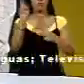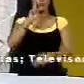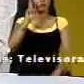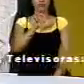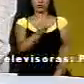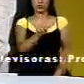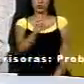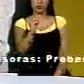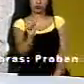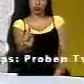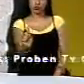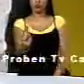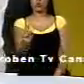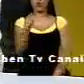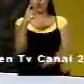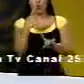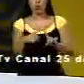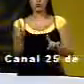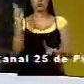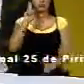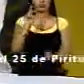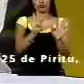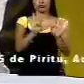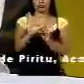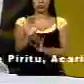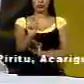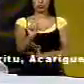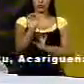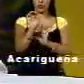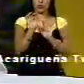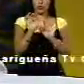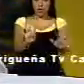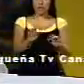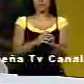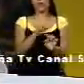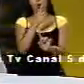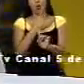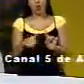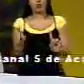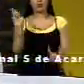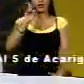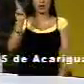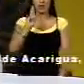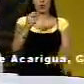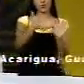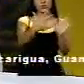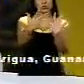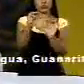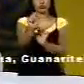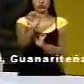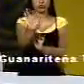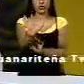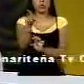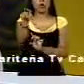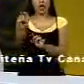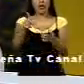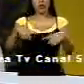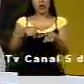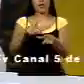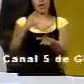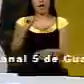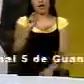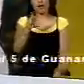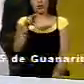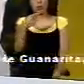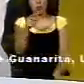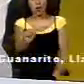Canal 25 de Espíritu, Acarigüeña TV, Canal 5 de Acarigua, Guanariteña, Canal 5 de Guanarito, Llanura TV, Canal 21